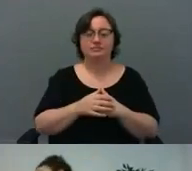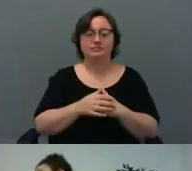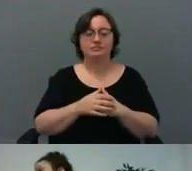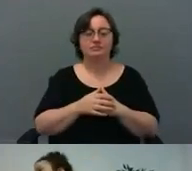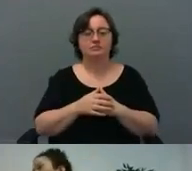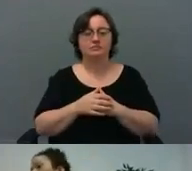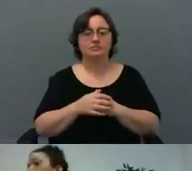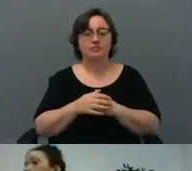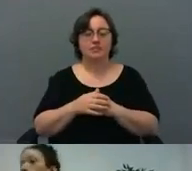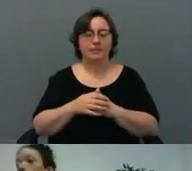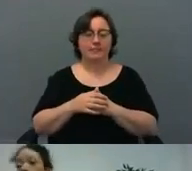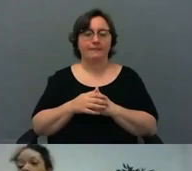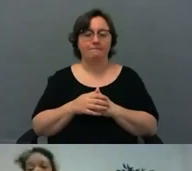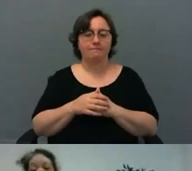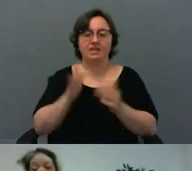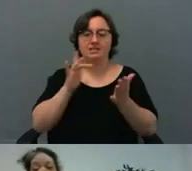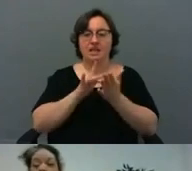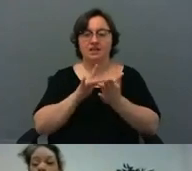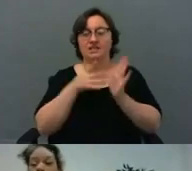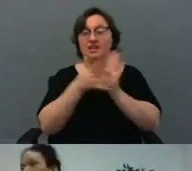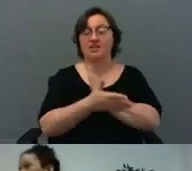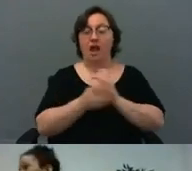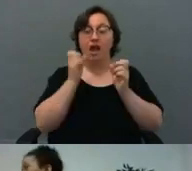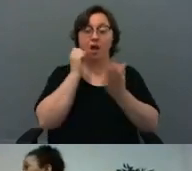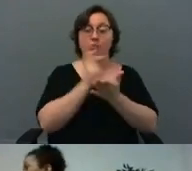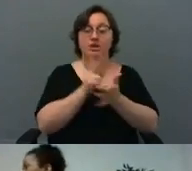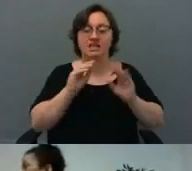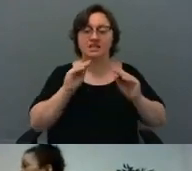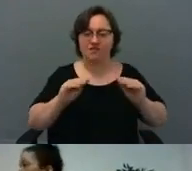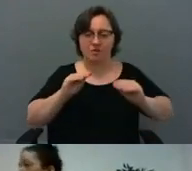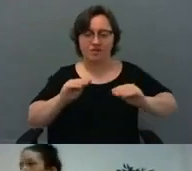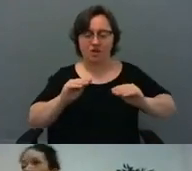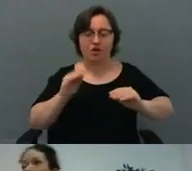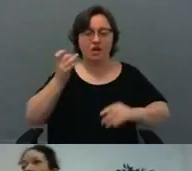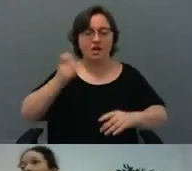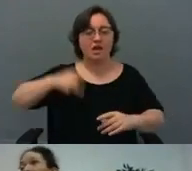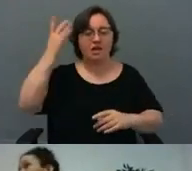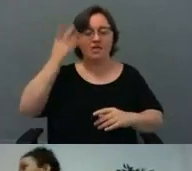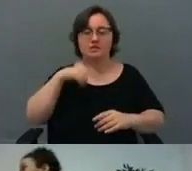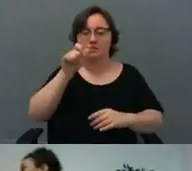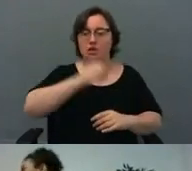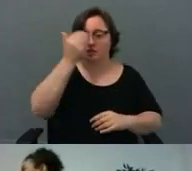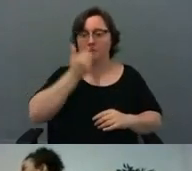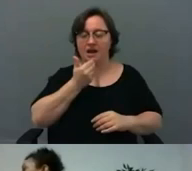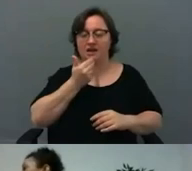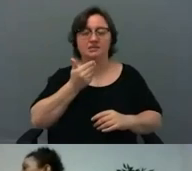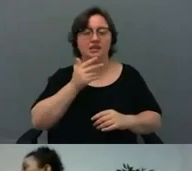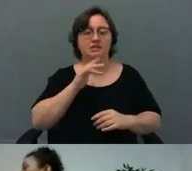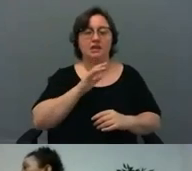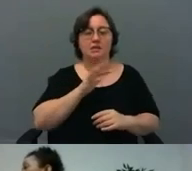Sí, por un lado es apostar por la formación y tener claras las ideas, tanto las personas con parálisis cerebral